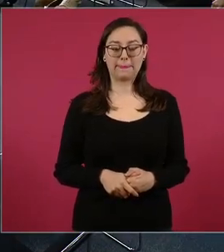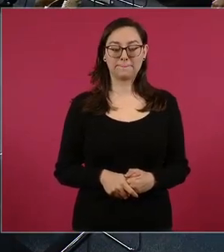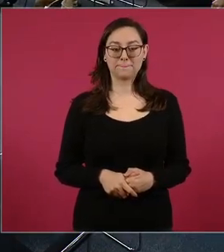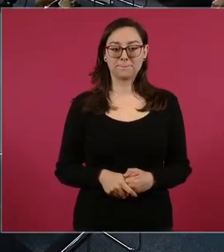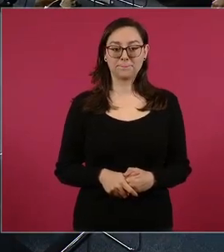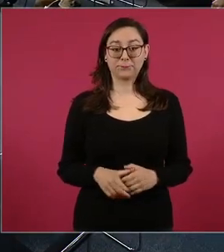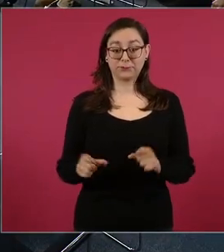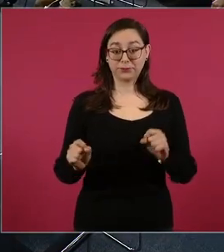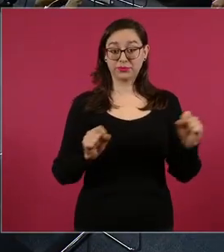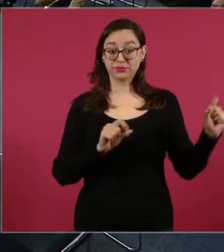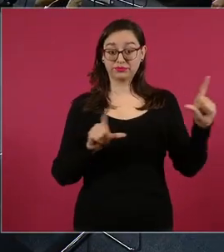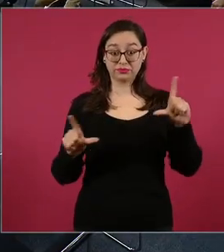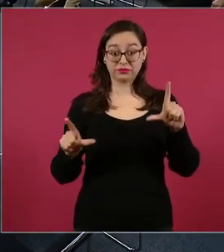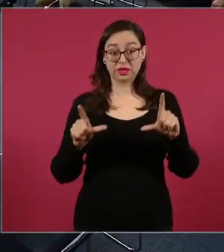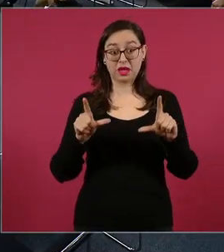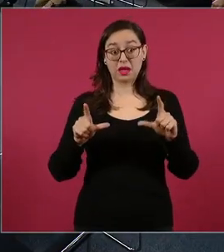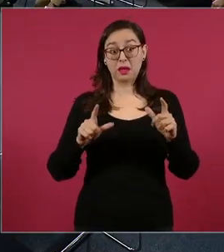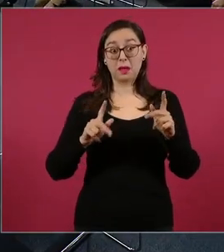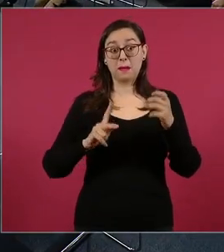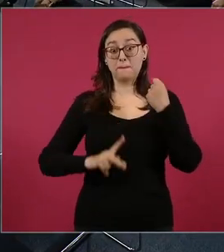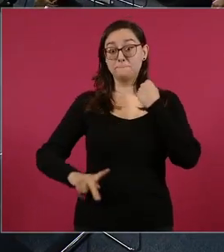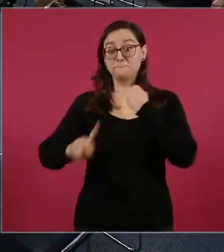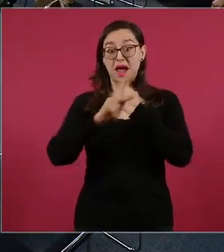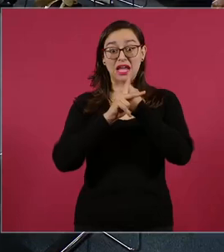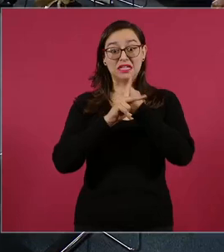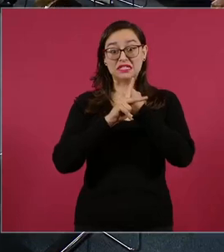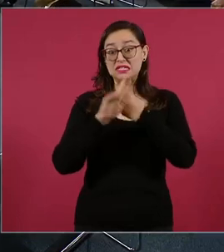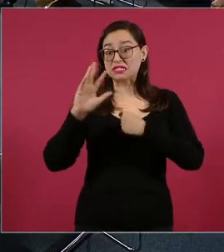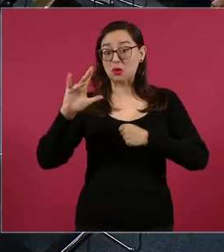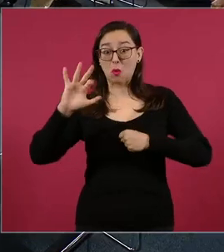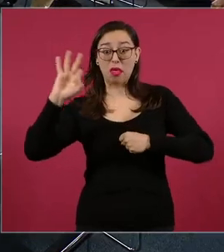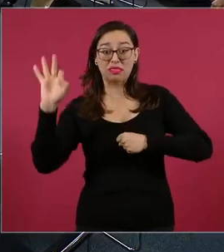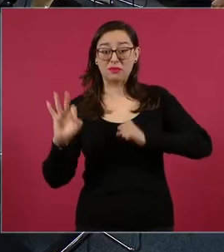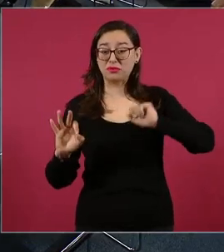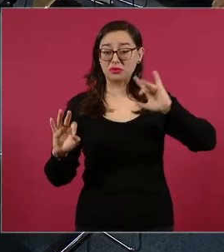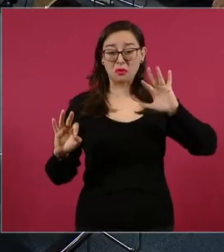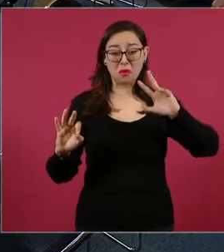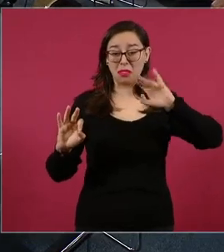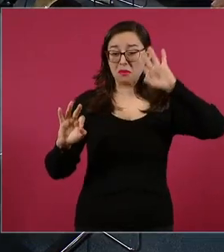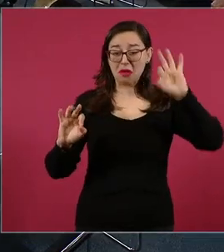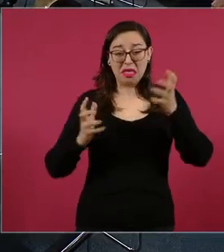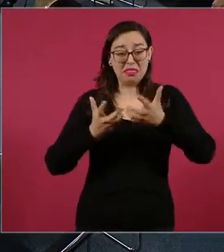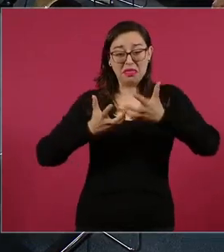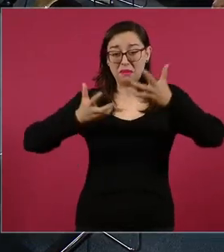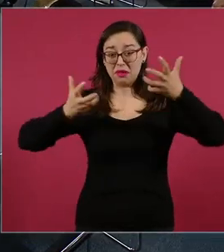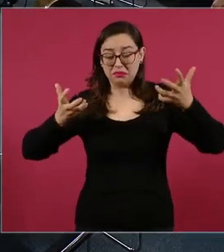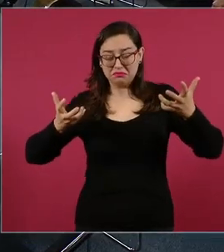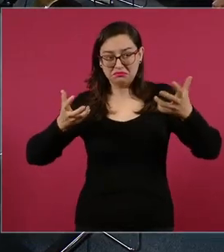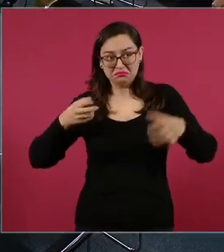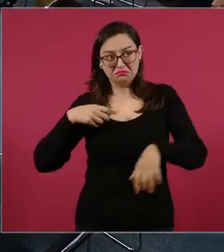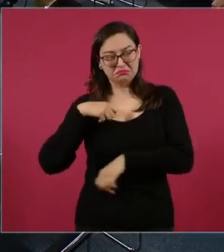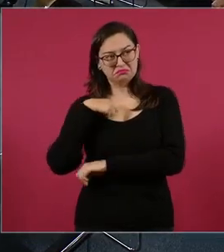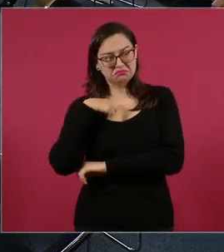¿Esta es la polarización? No. Pero ojalá